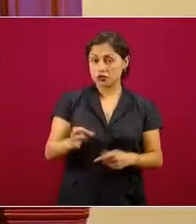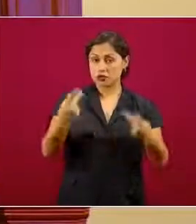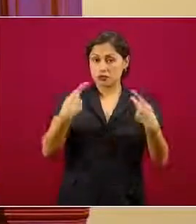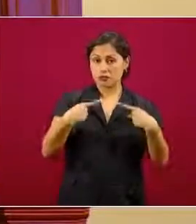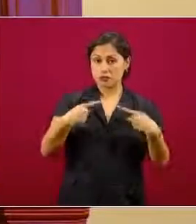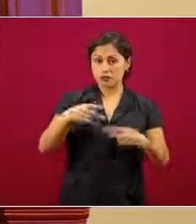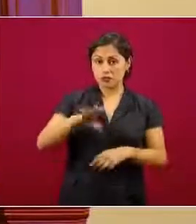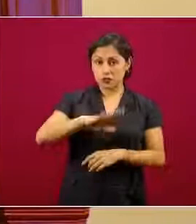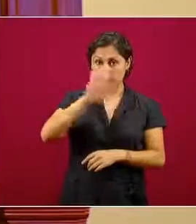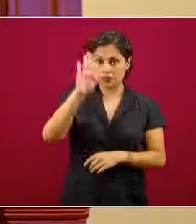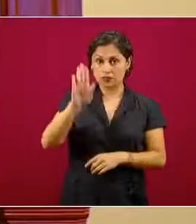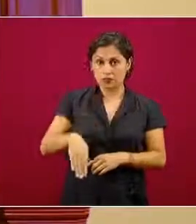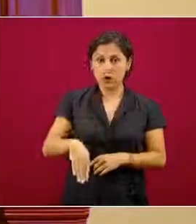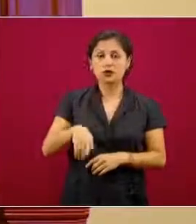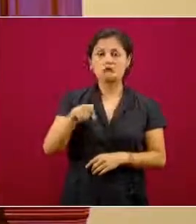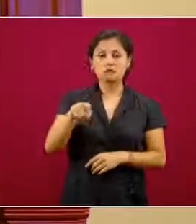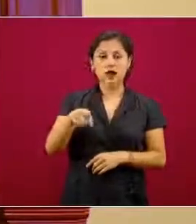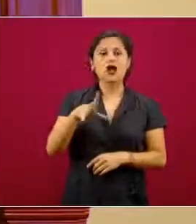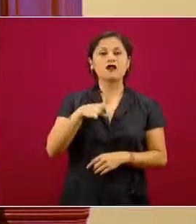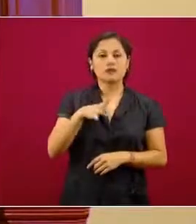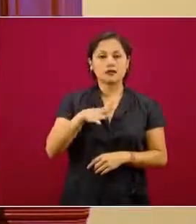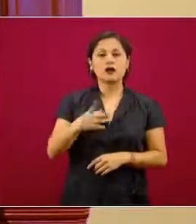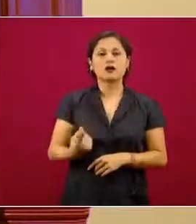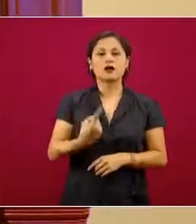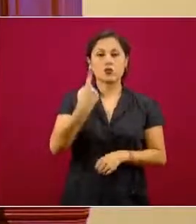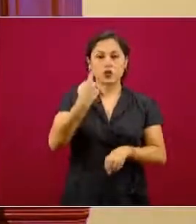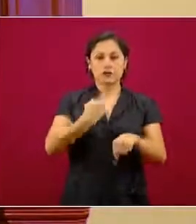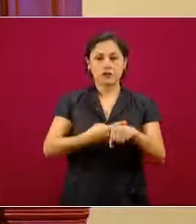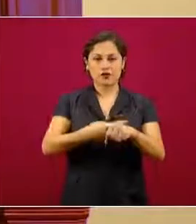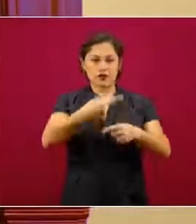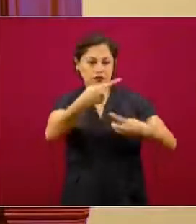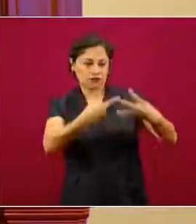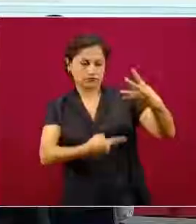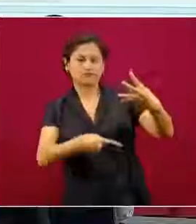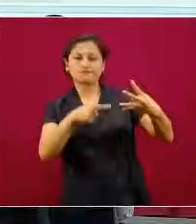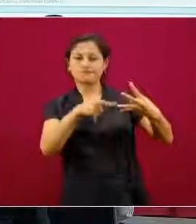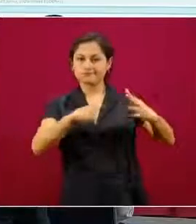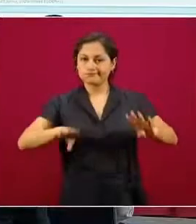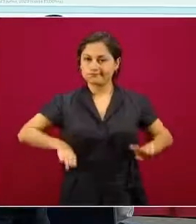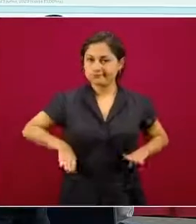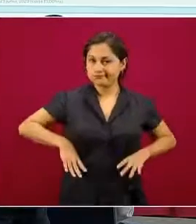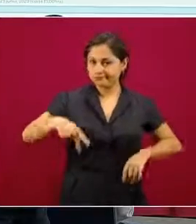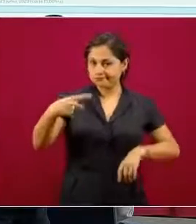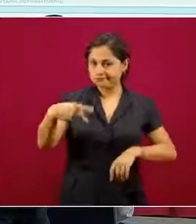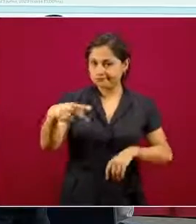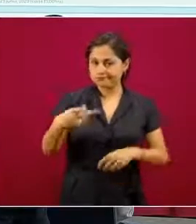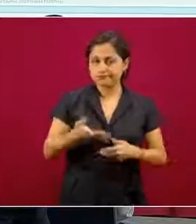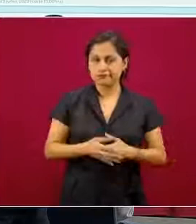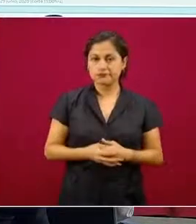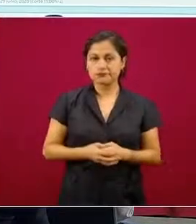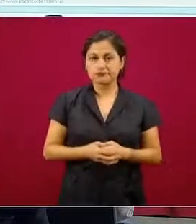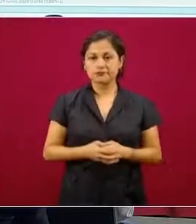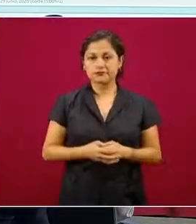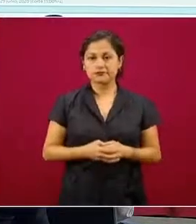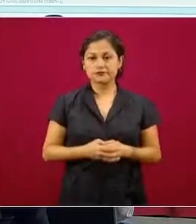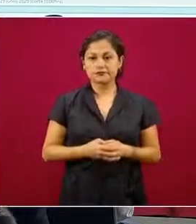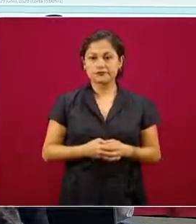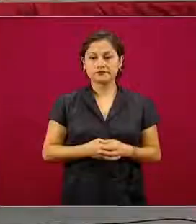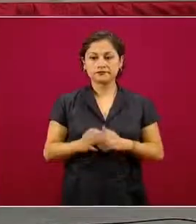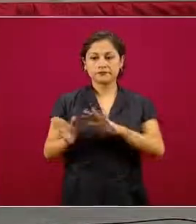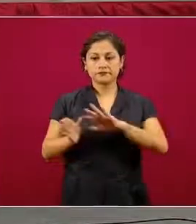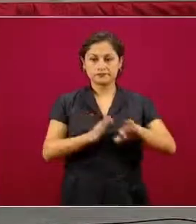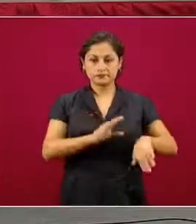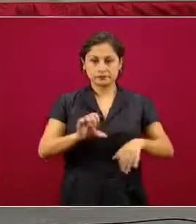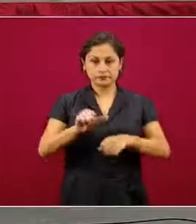fallecido tenían al menos una de estas comorbilidades que acabamos de identificar.